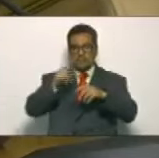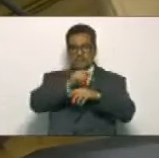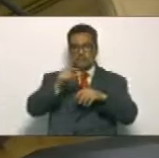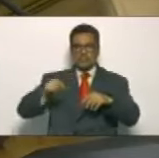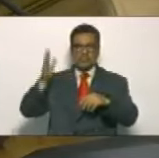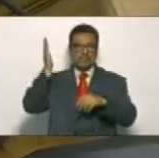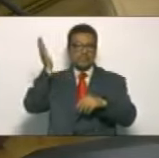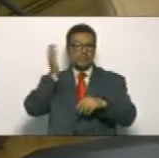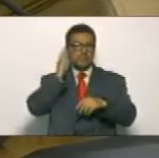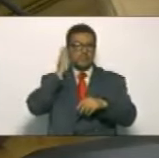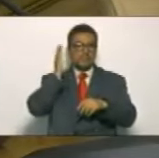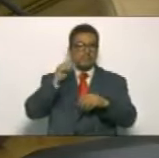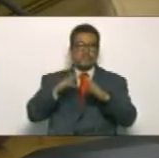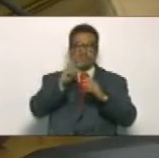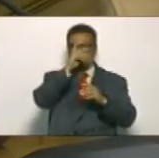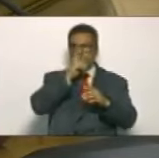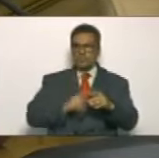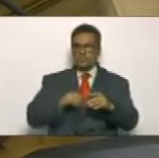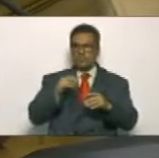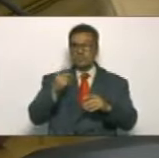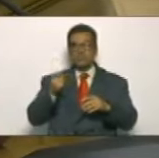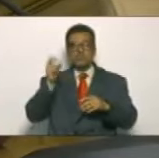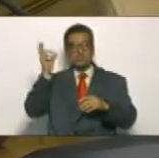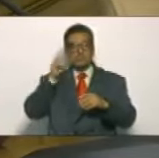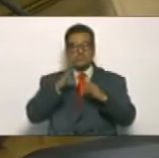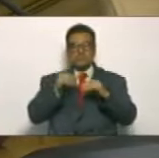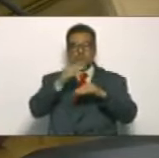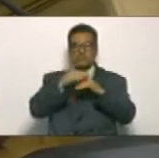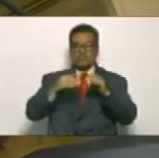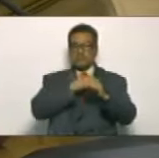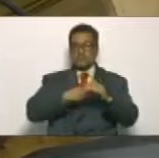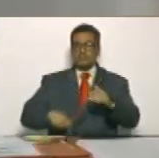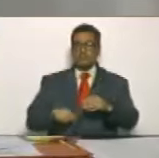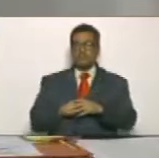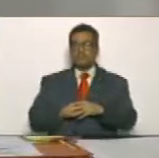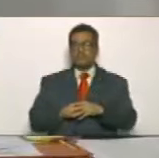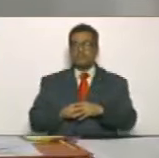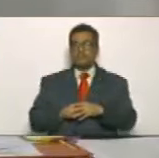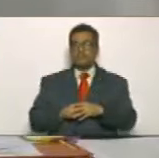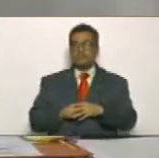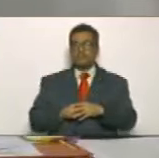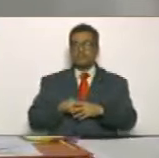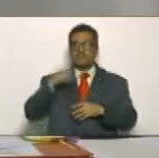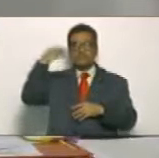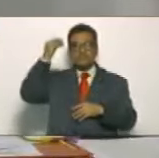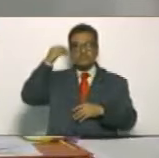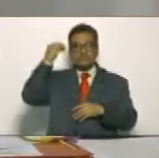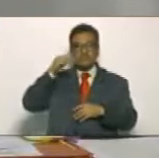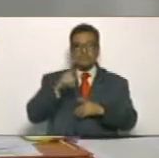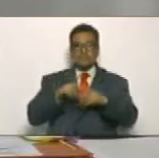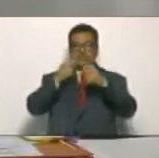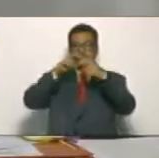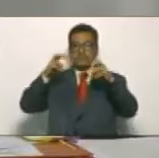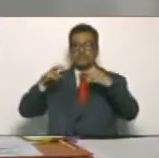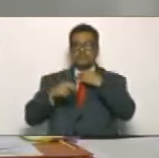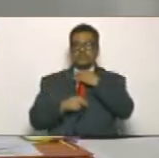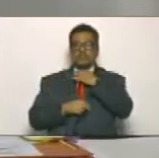personas sordas y con discapacidad auditiva. Es todo, ciudadana vicepresidenta. En consideración con el